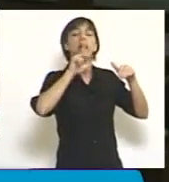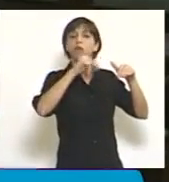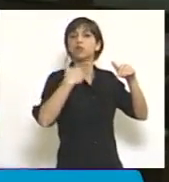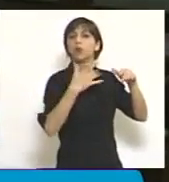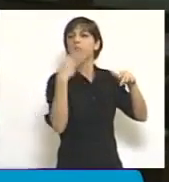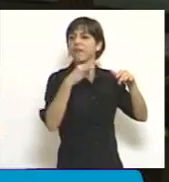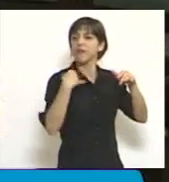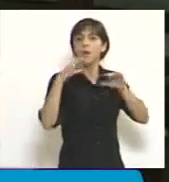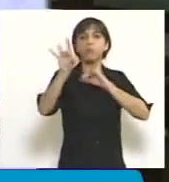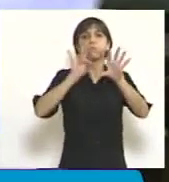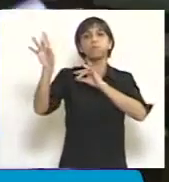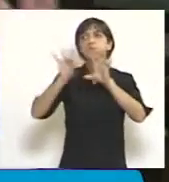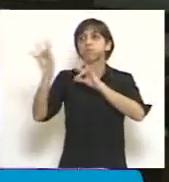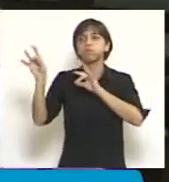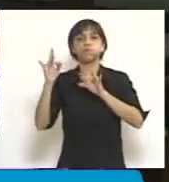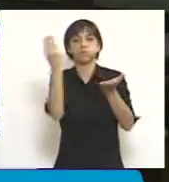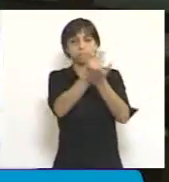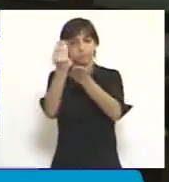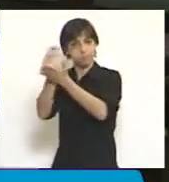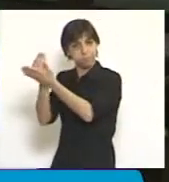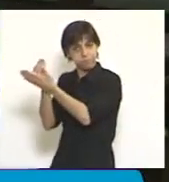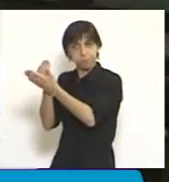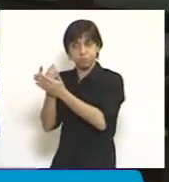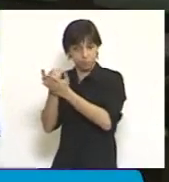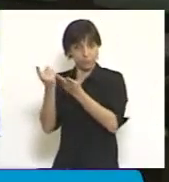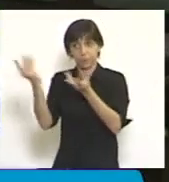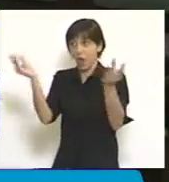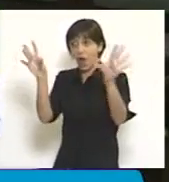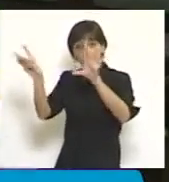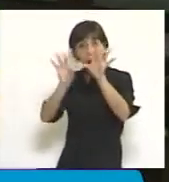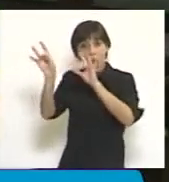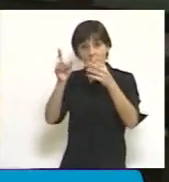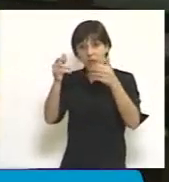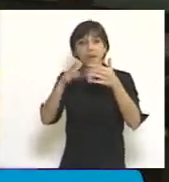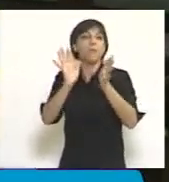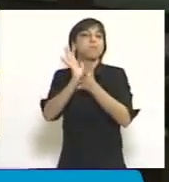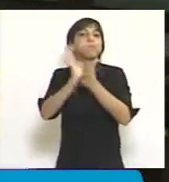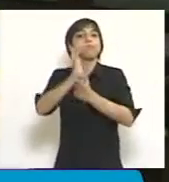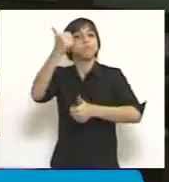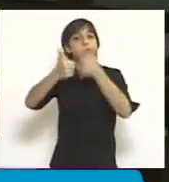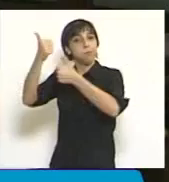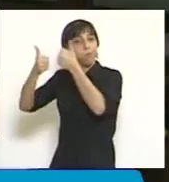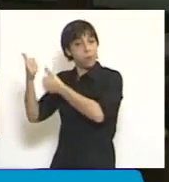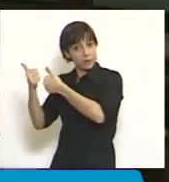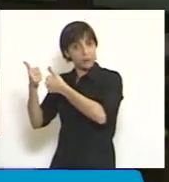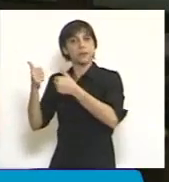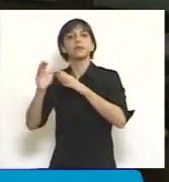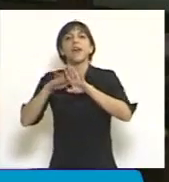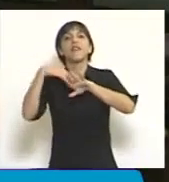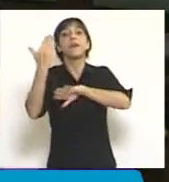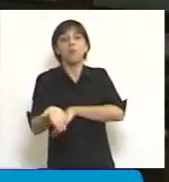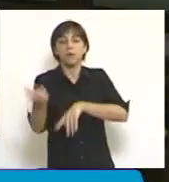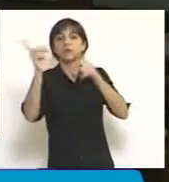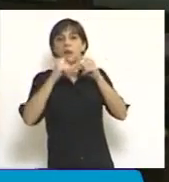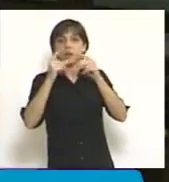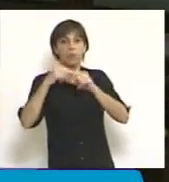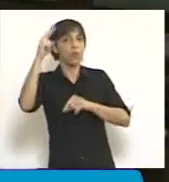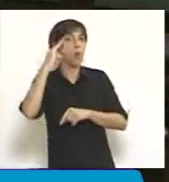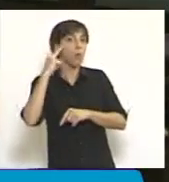artículo 114 de la Constitución, la función concreta y específica del Consejo de la Magistratura es